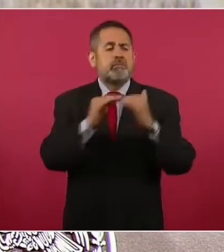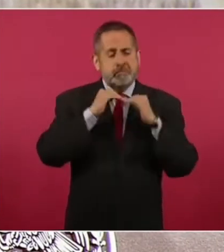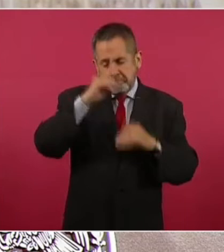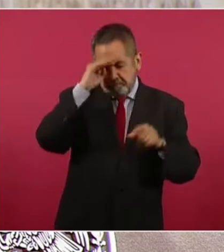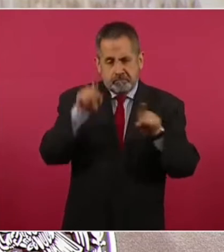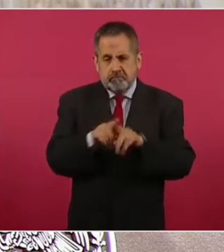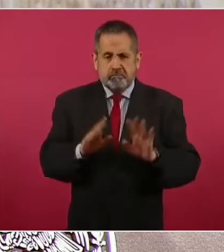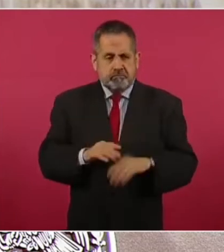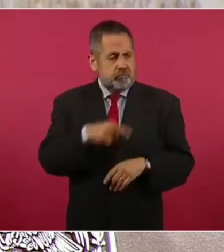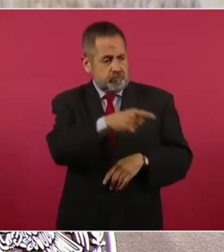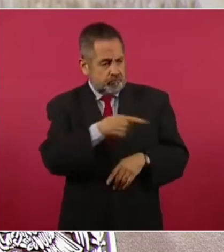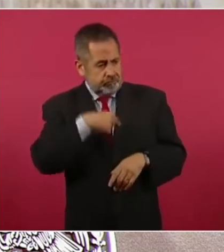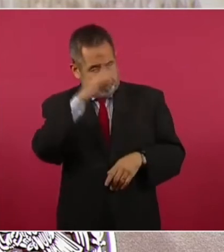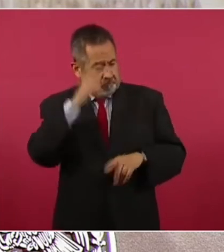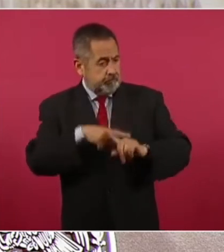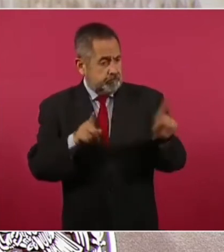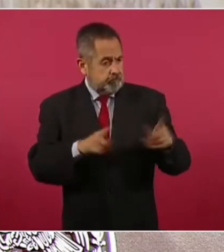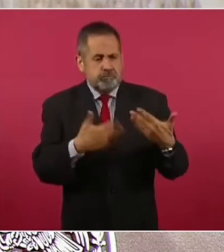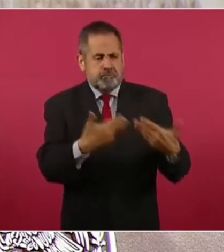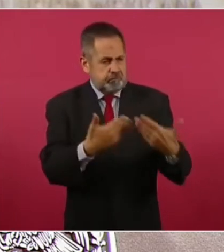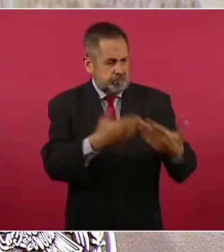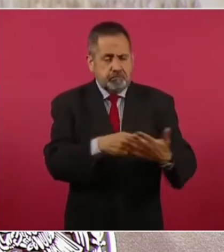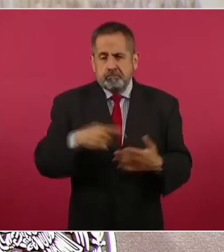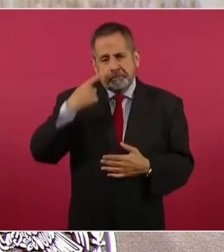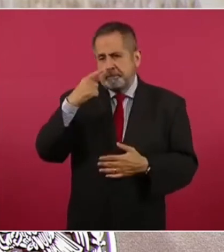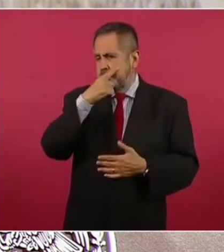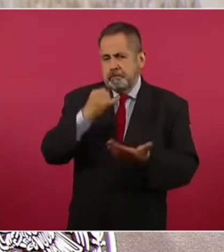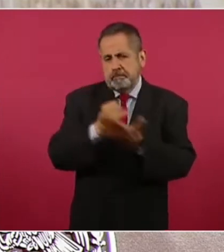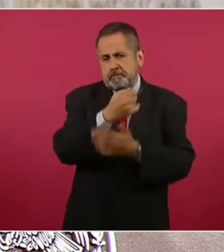el derecho a disentir porque eso es la democracia.